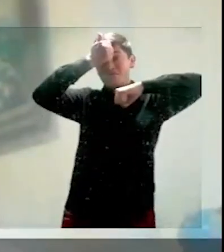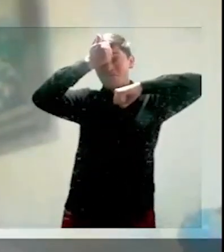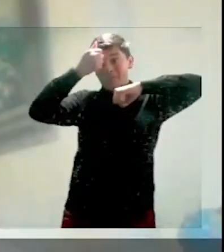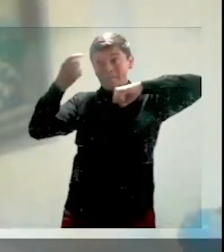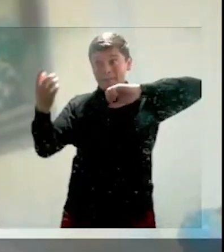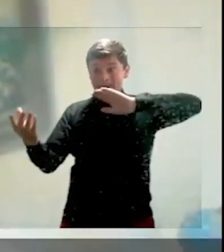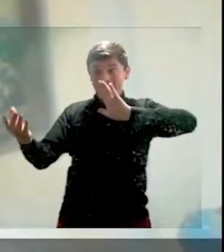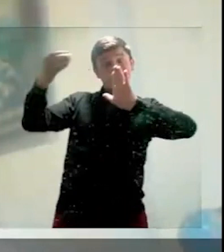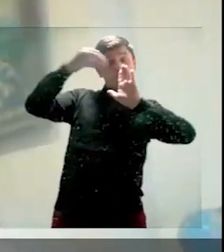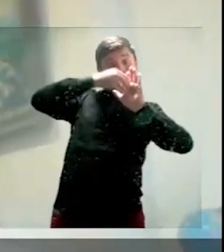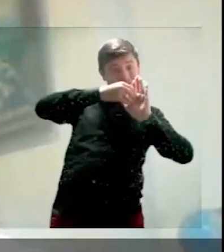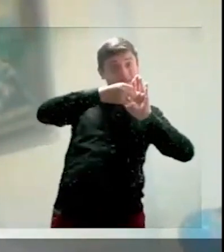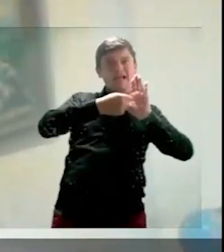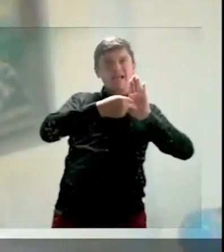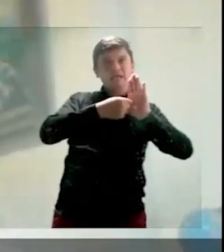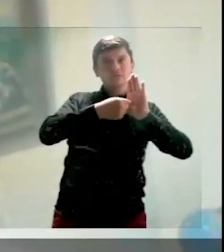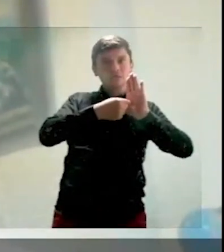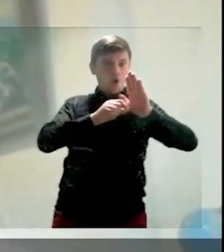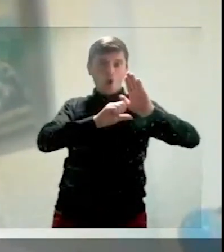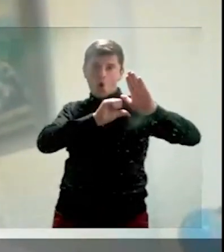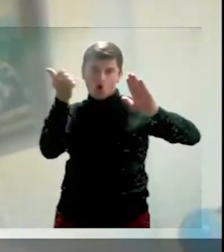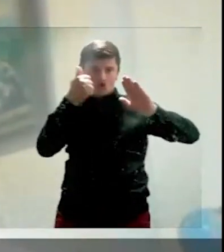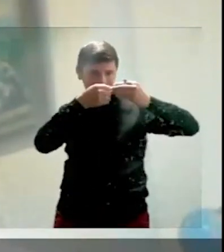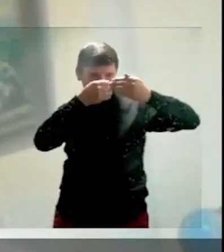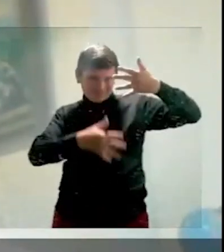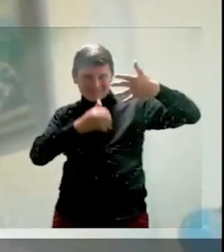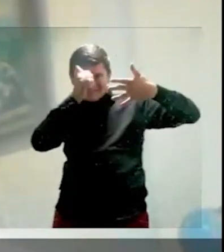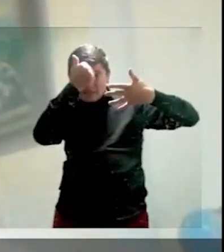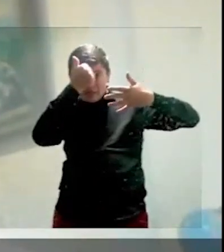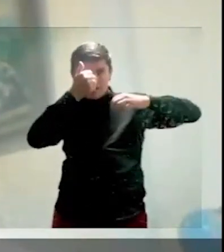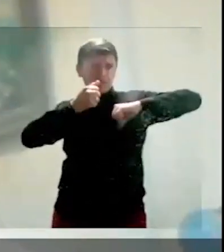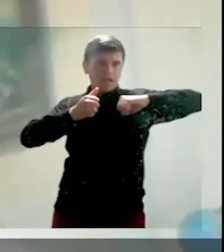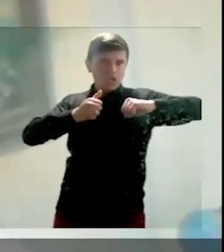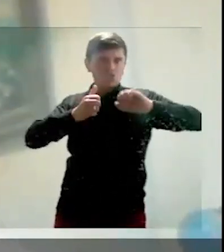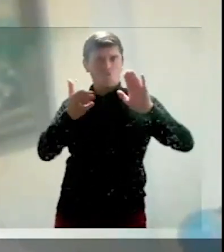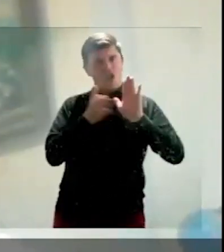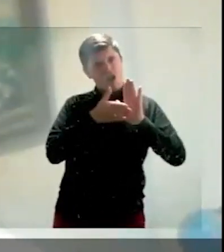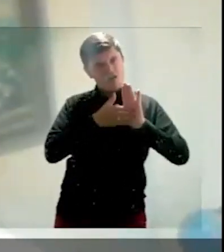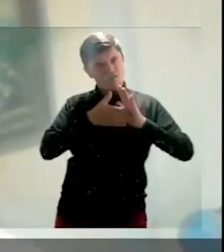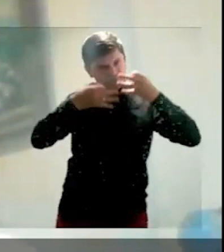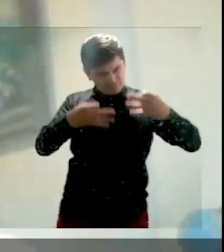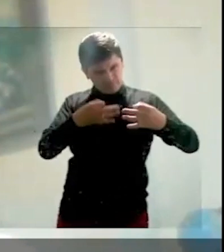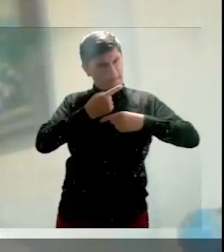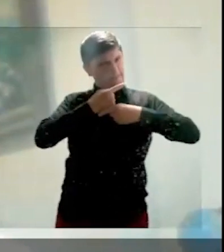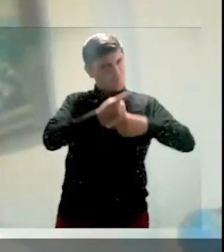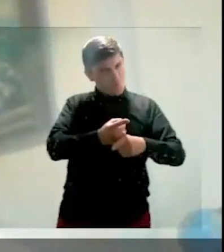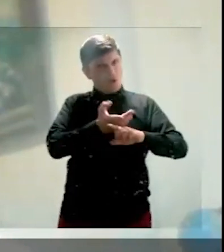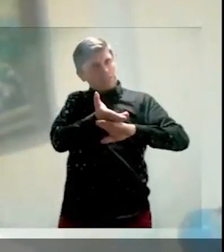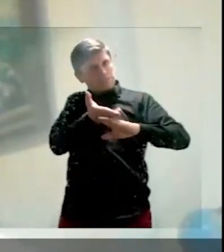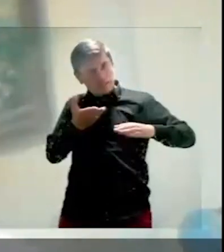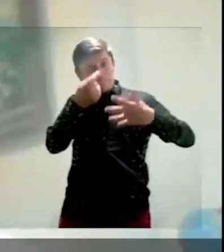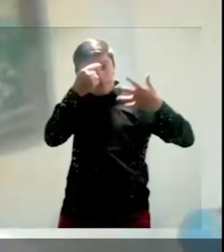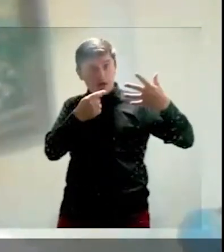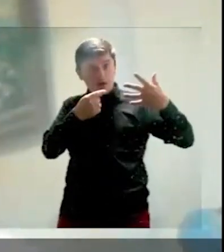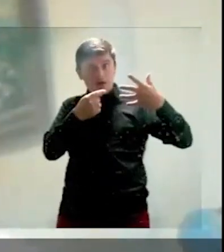ninguna diferencia con los otros en punto a sus garantías y en punto a su eficacia y en punto a la exigibilidad del mismo.